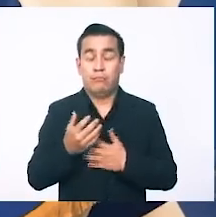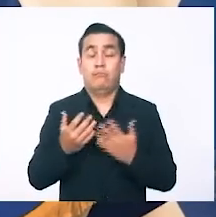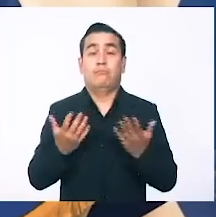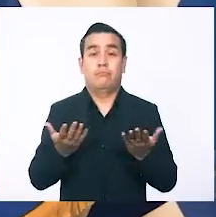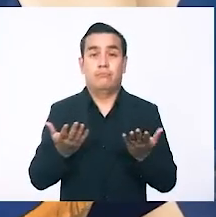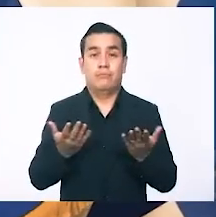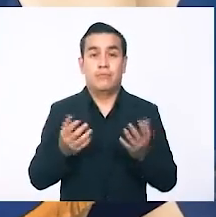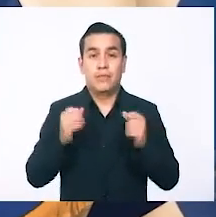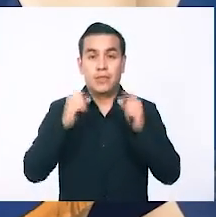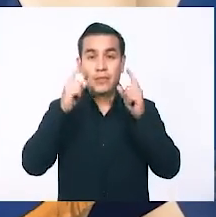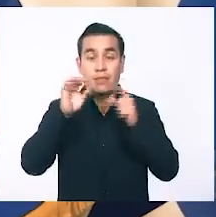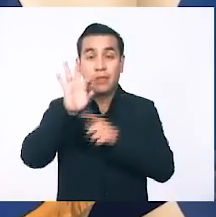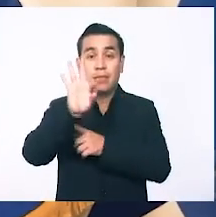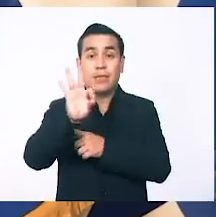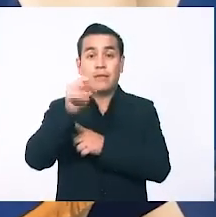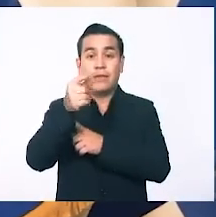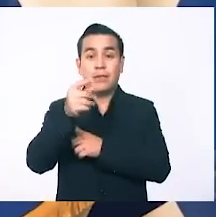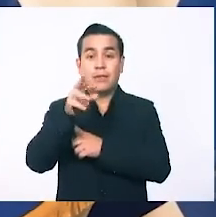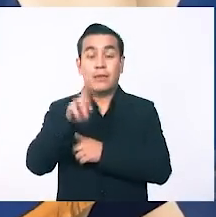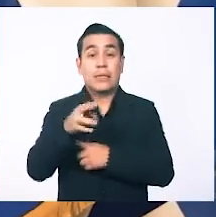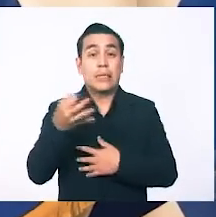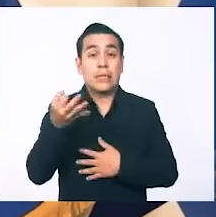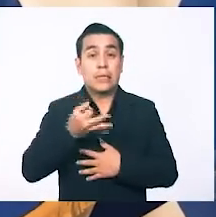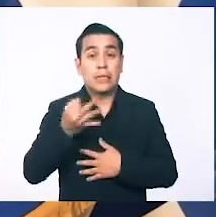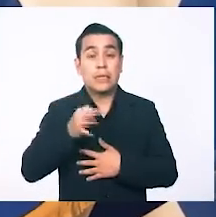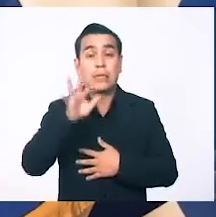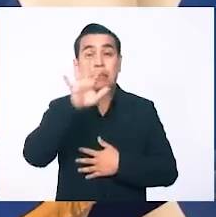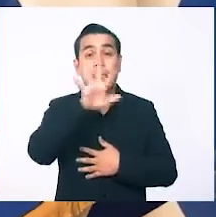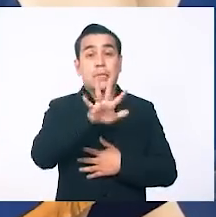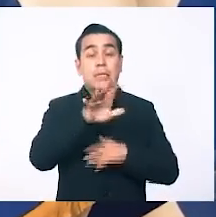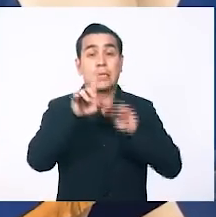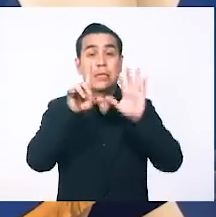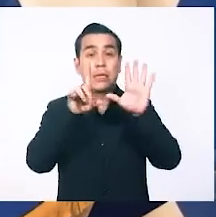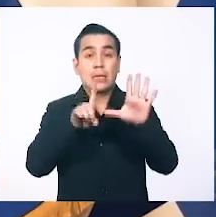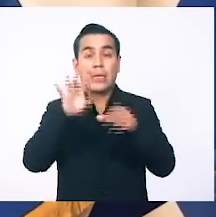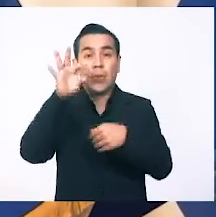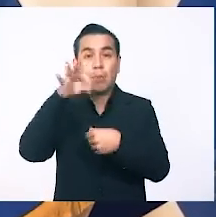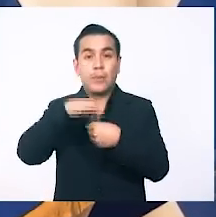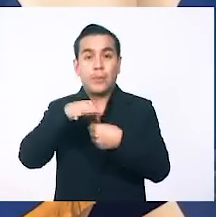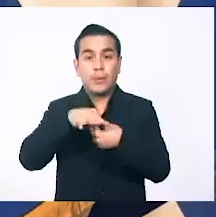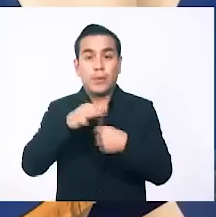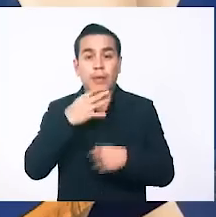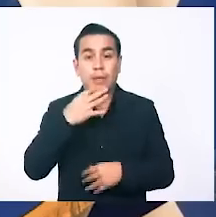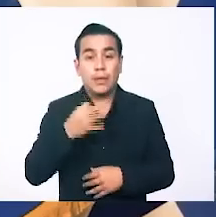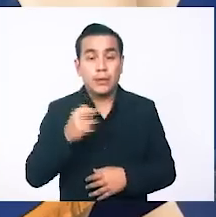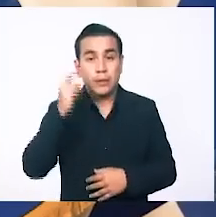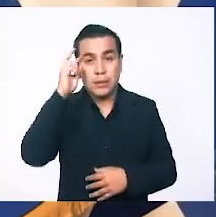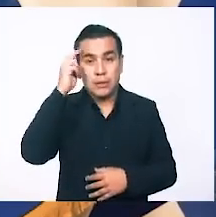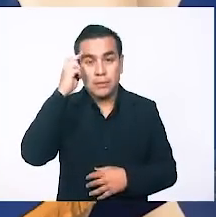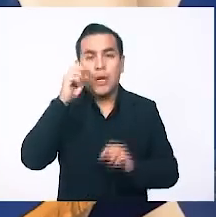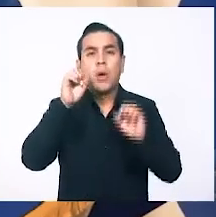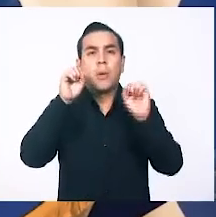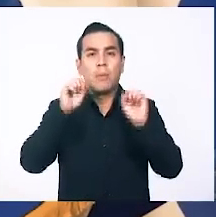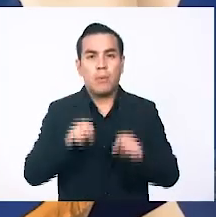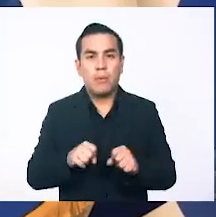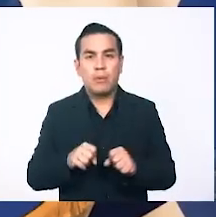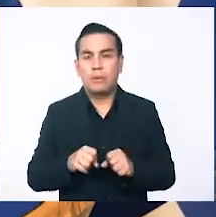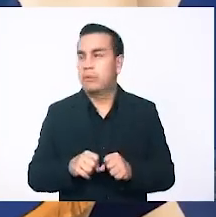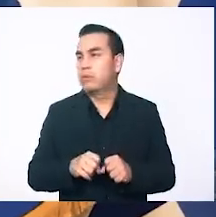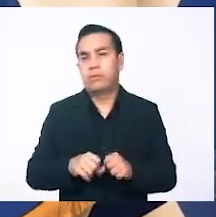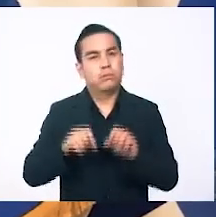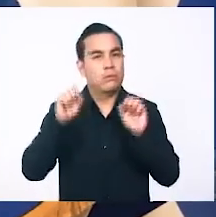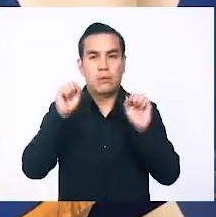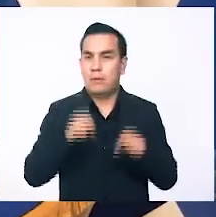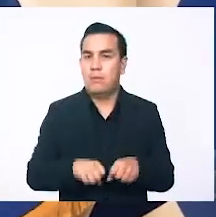porque para poder elegir un fiscal va a necesitar 56 votos. Y eso no es imposible, eso es peor que imposible, eso